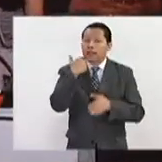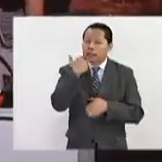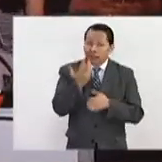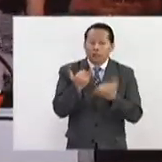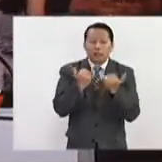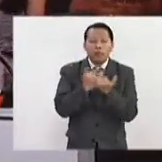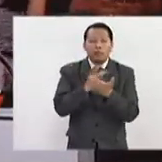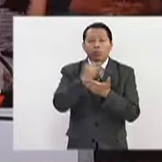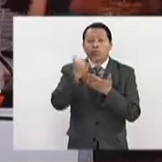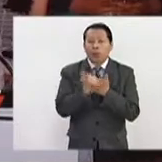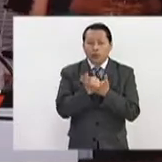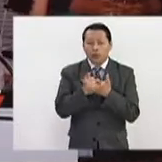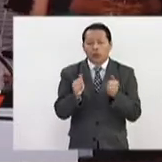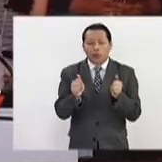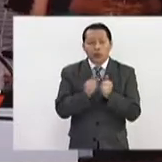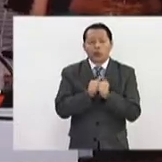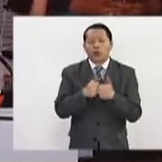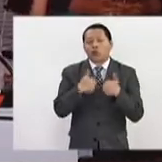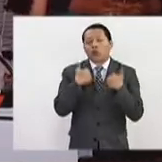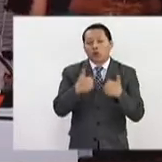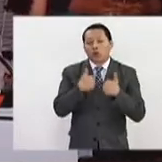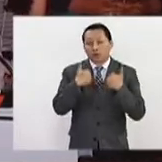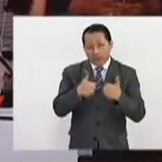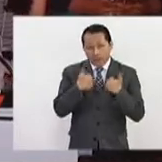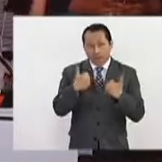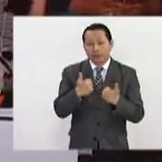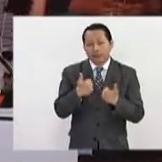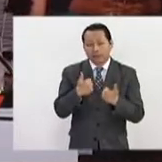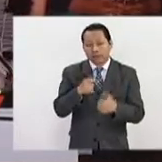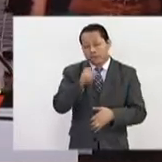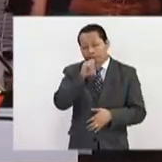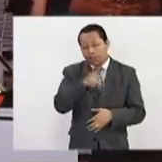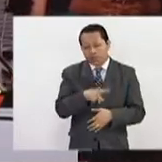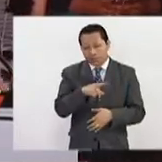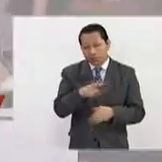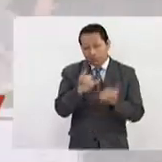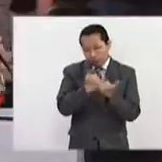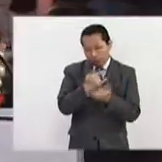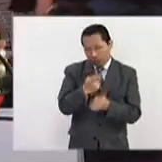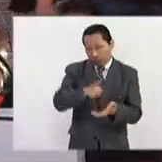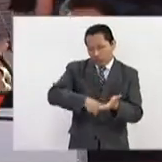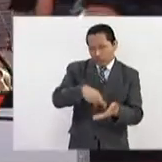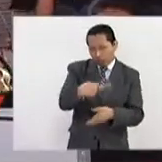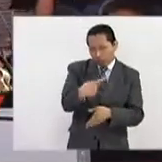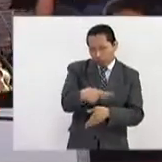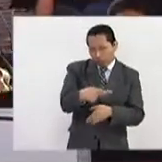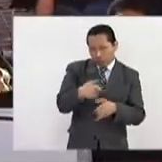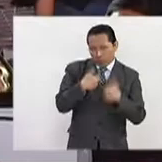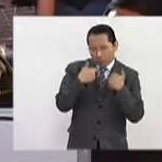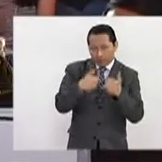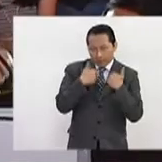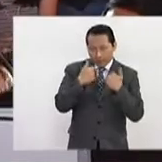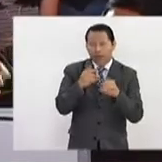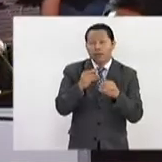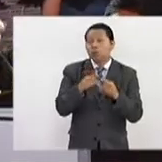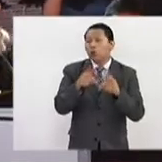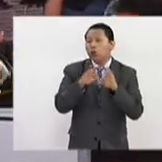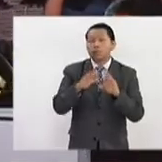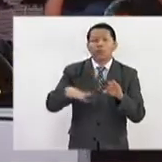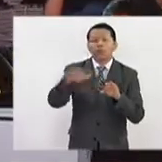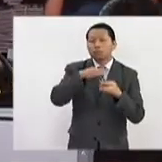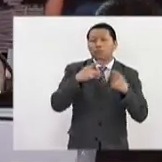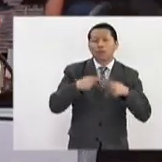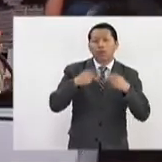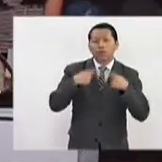este proyecto con los jóvenes y a partir de los jóvenes. Escuchar a la sociedad civil, a